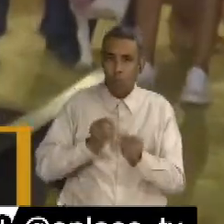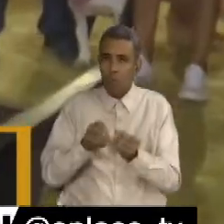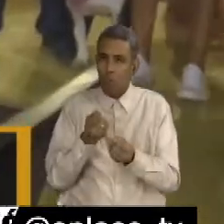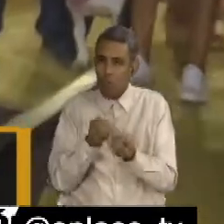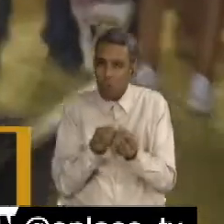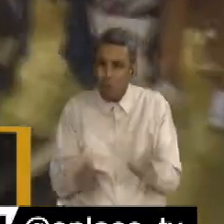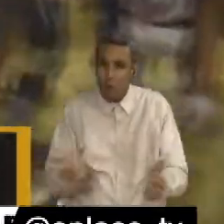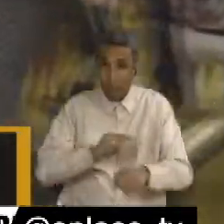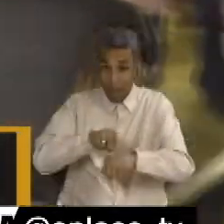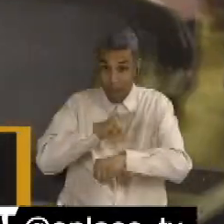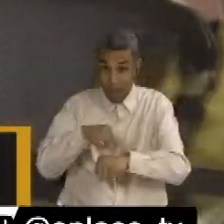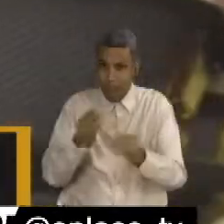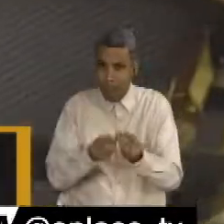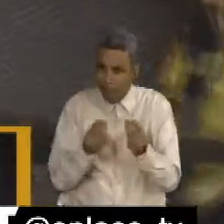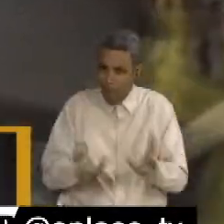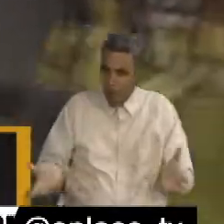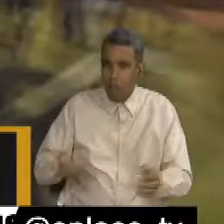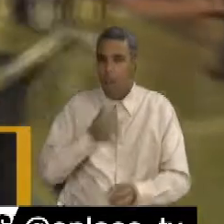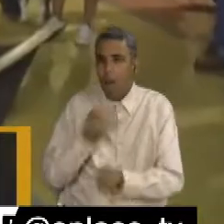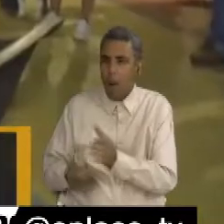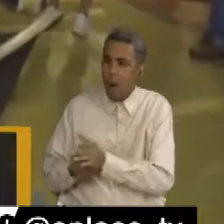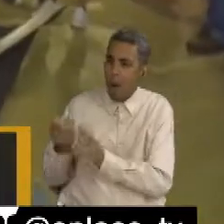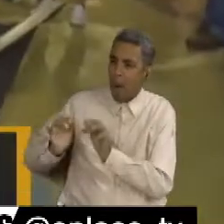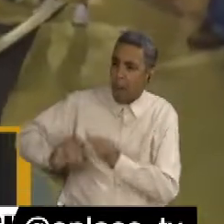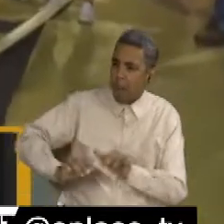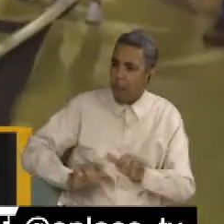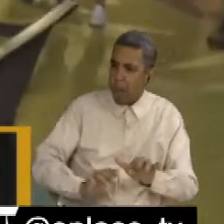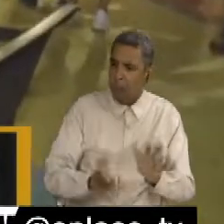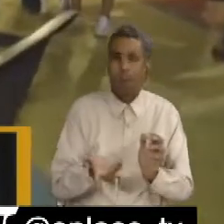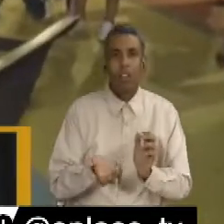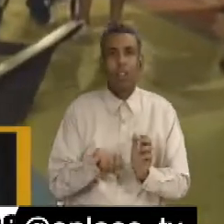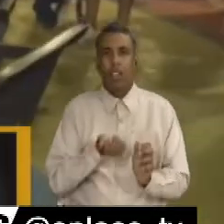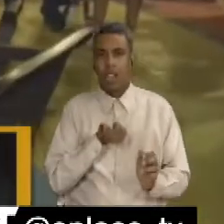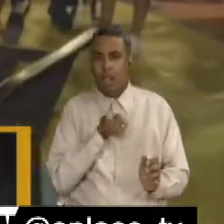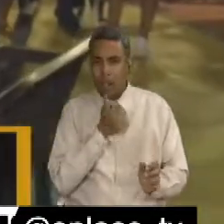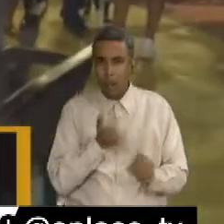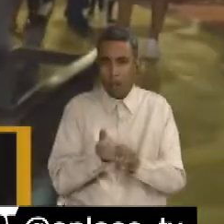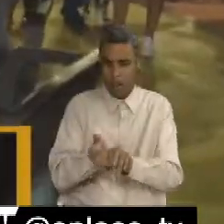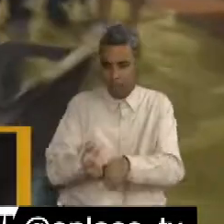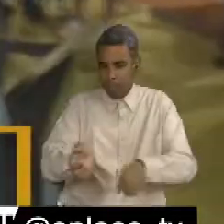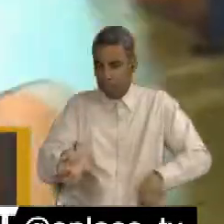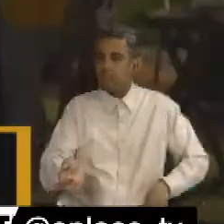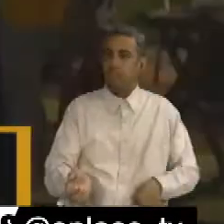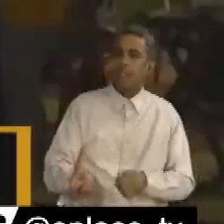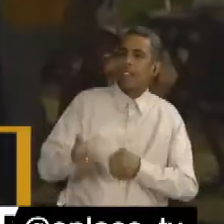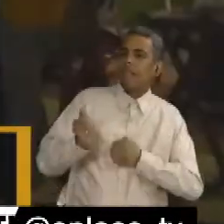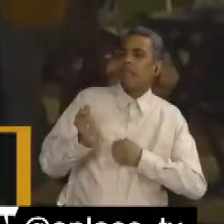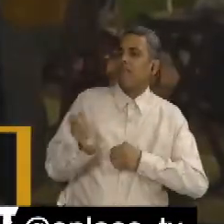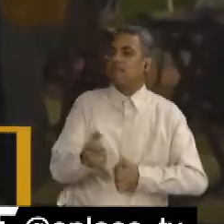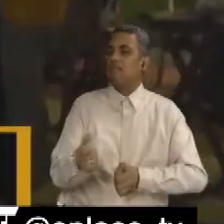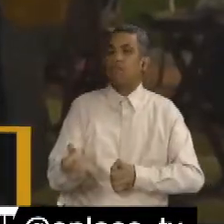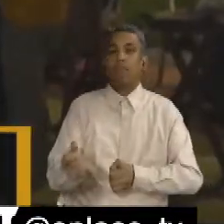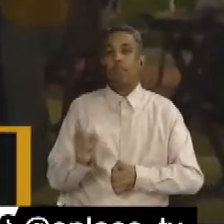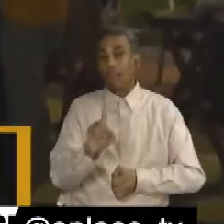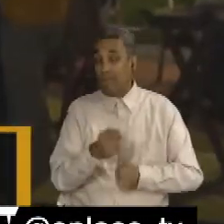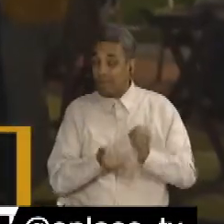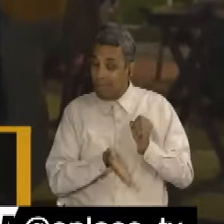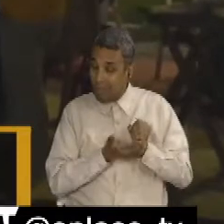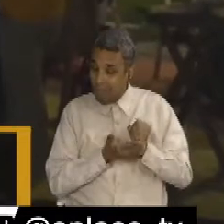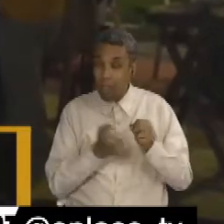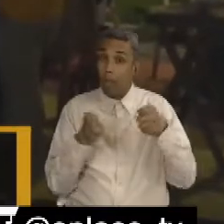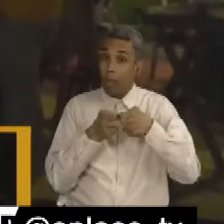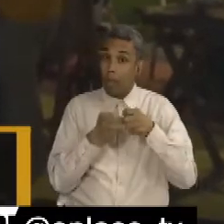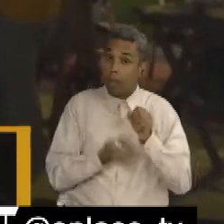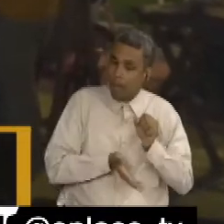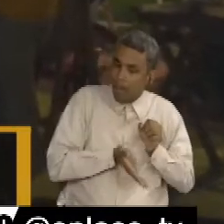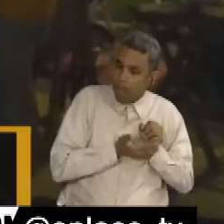llegan campañas importantes sobre cultura del agua y también ahorro de energía, todo lo que tenga que ver con la temática ambiental.